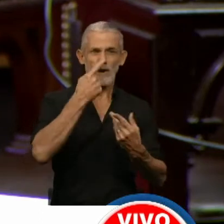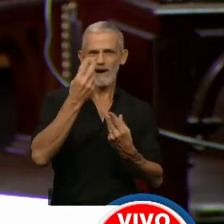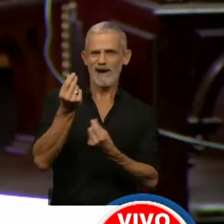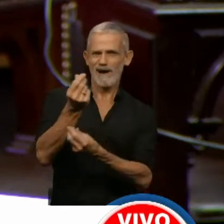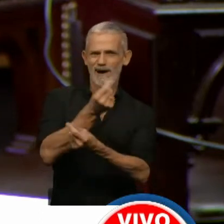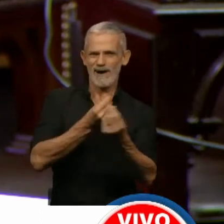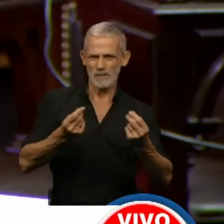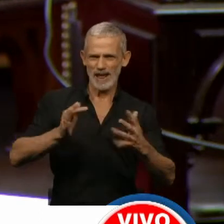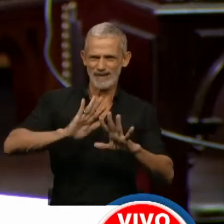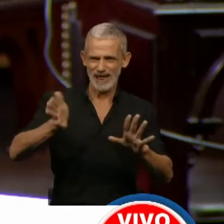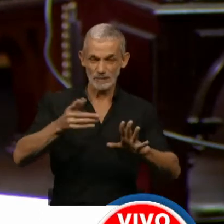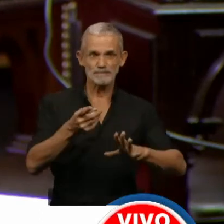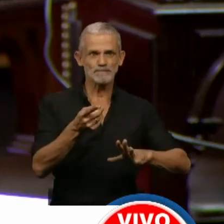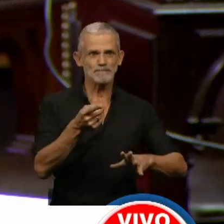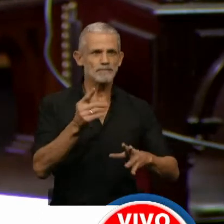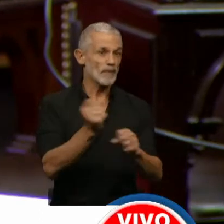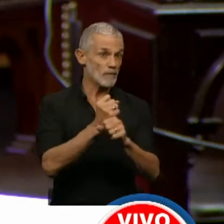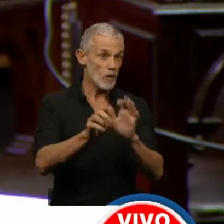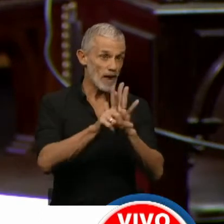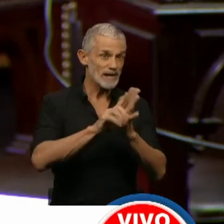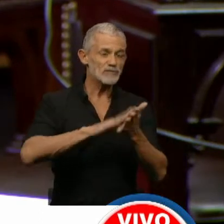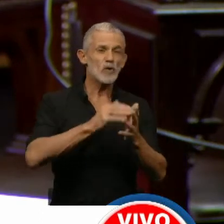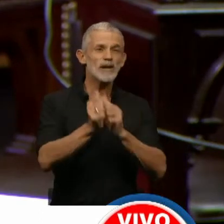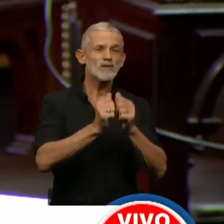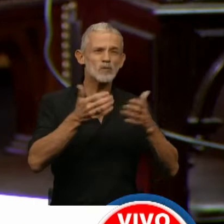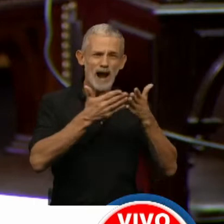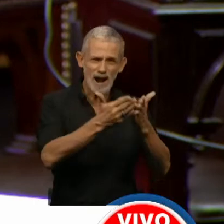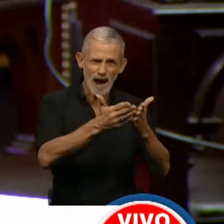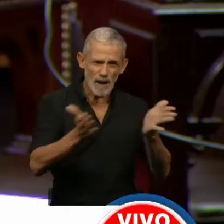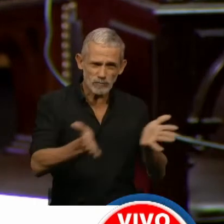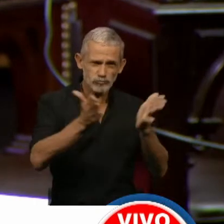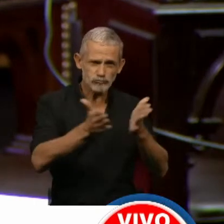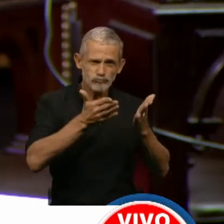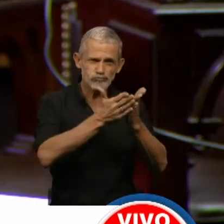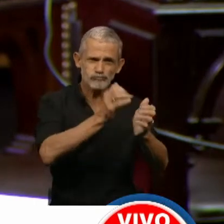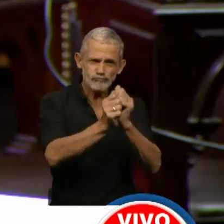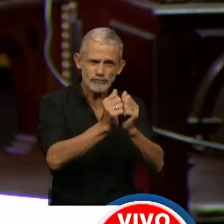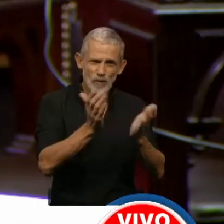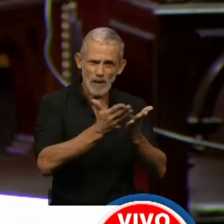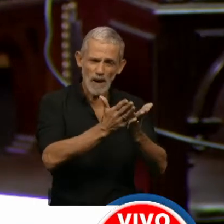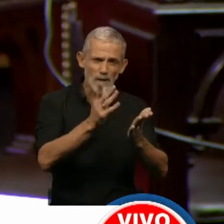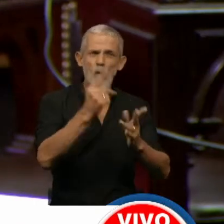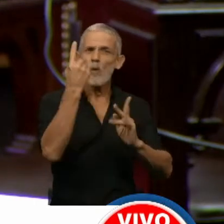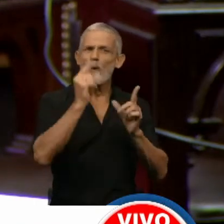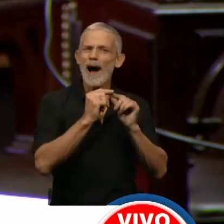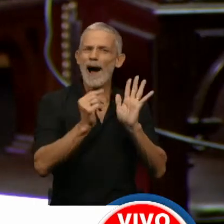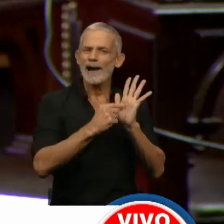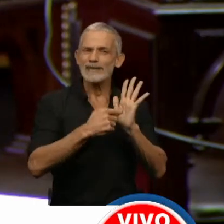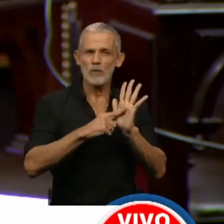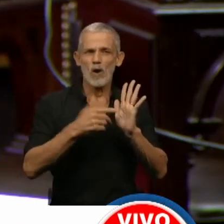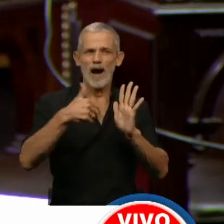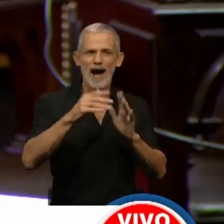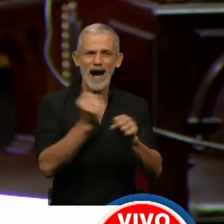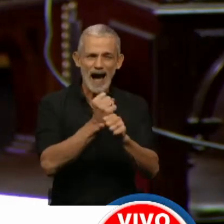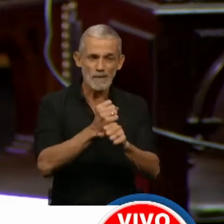financiera, cuando aprobamos la ley de industria naval, de fomento de la industria naval, hubo un solo artículo para ser aprobada